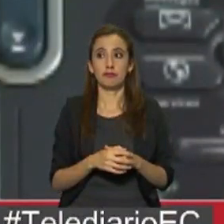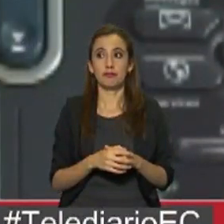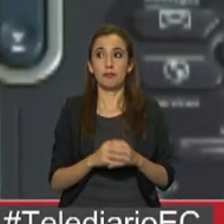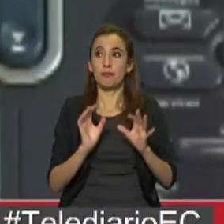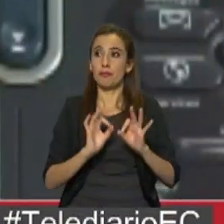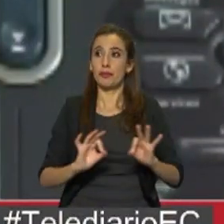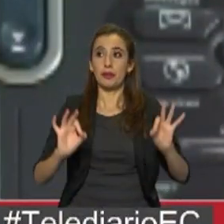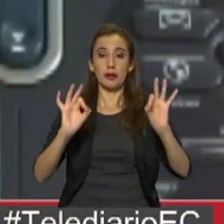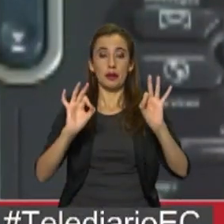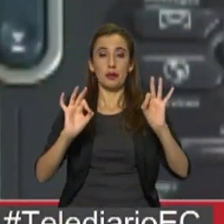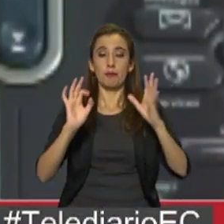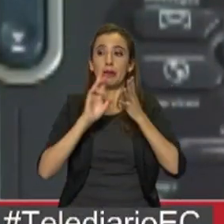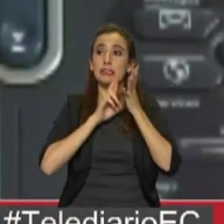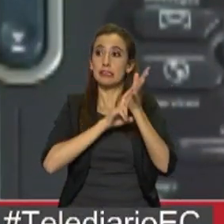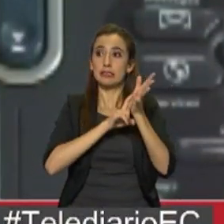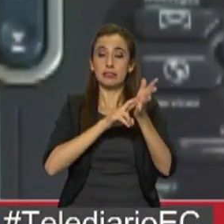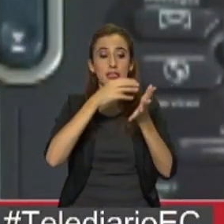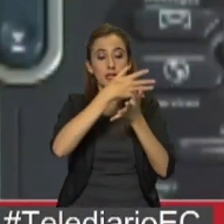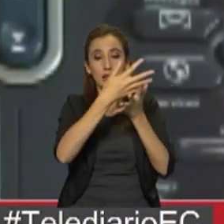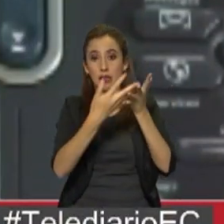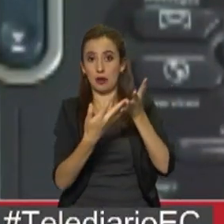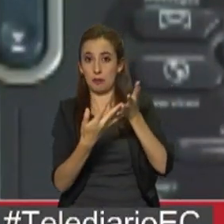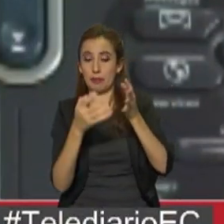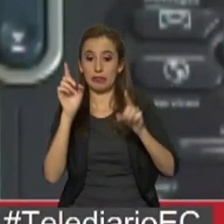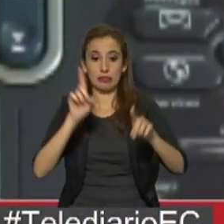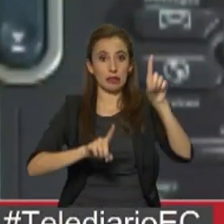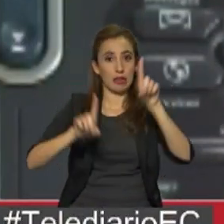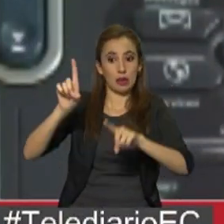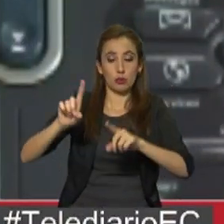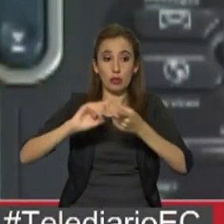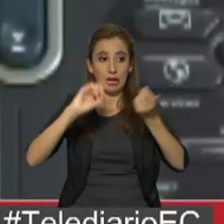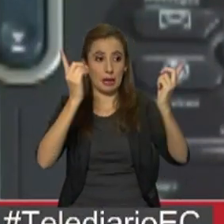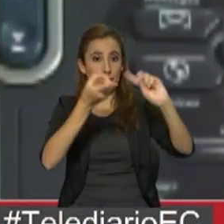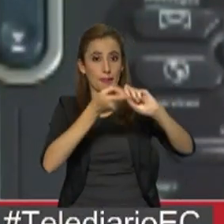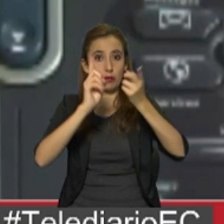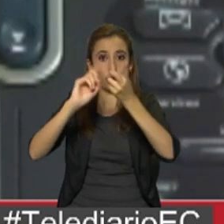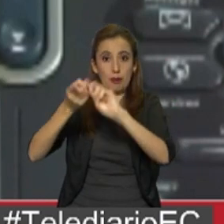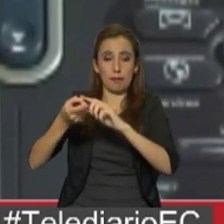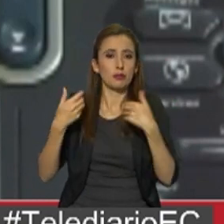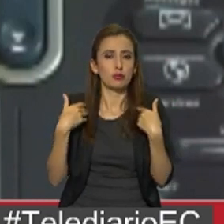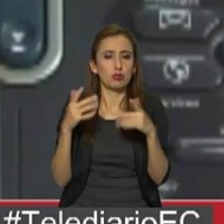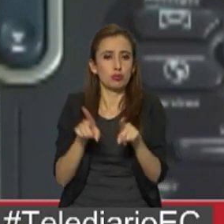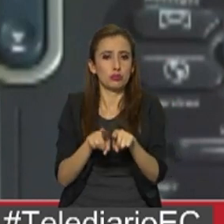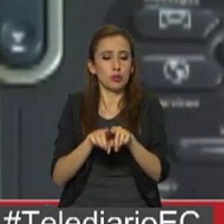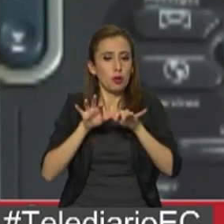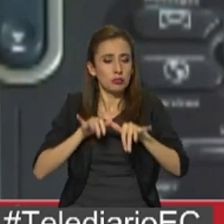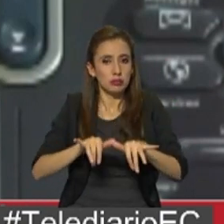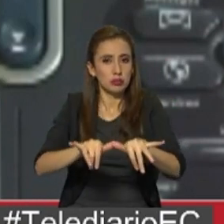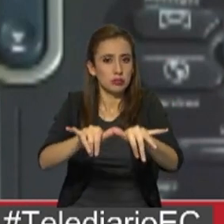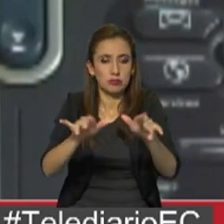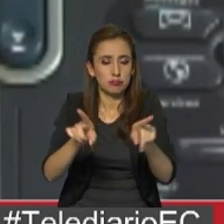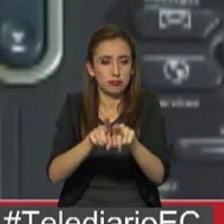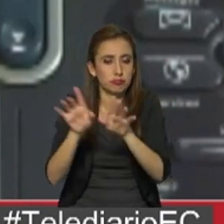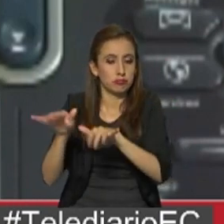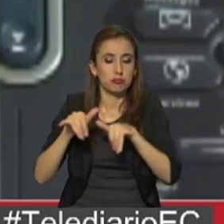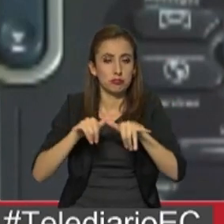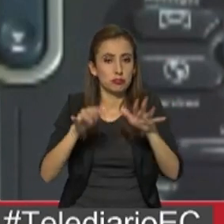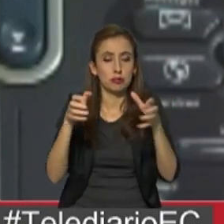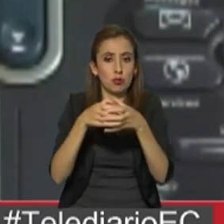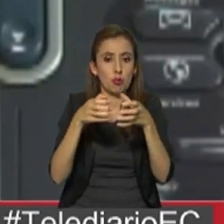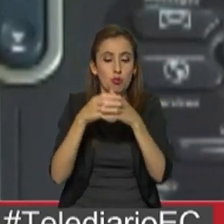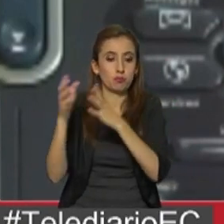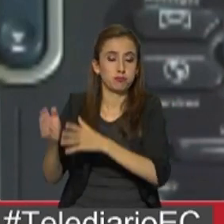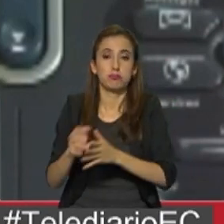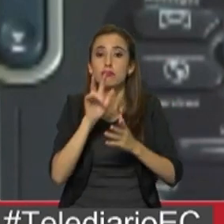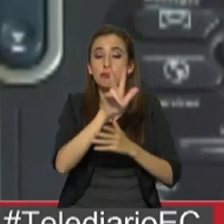de los afiliados no han variado esto complementa la oferta normal de los créditos quirografarios de las 36